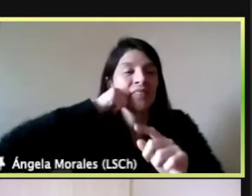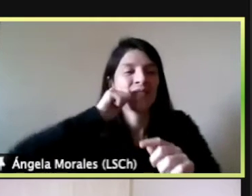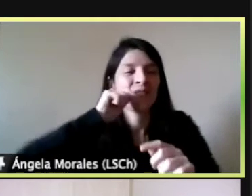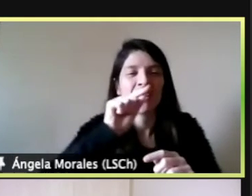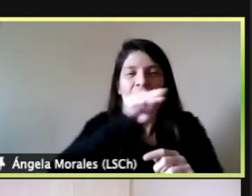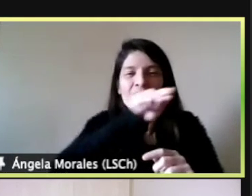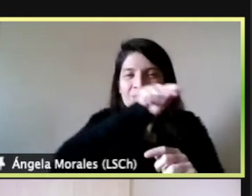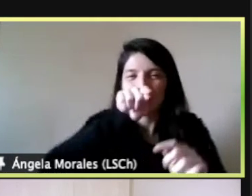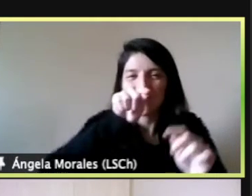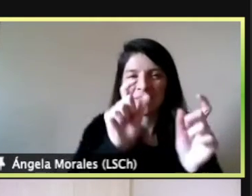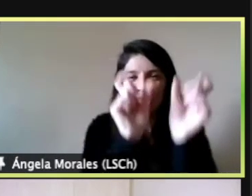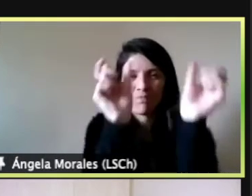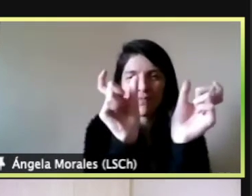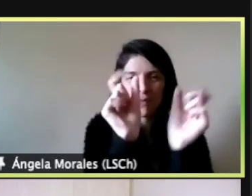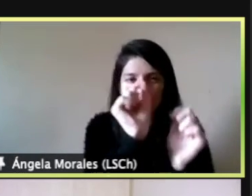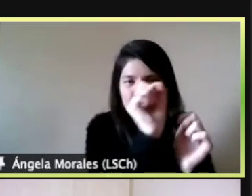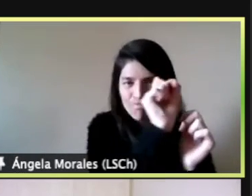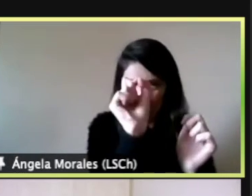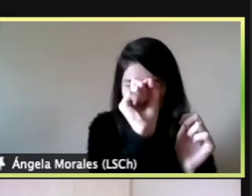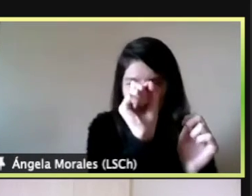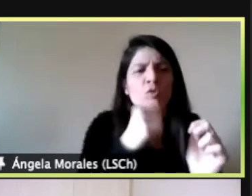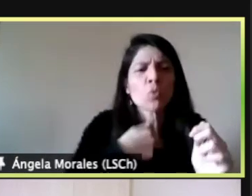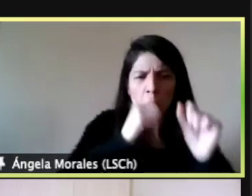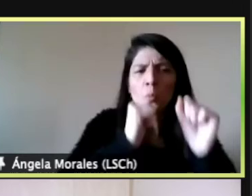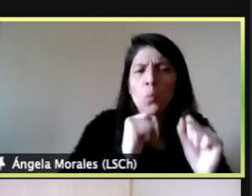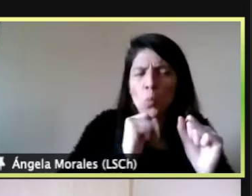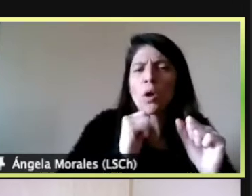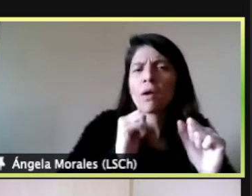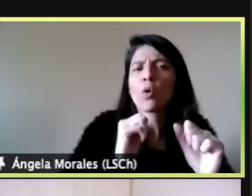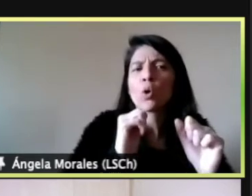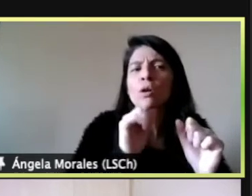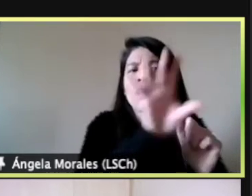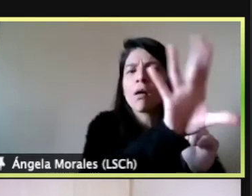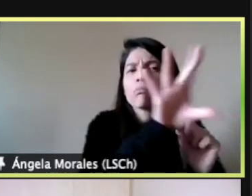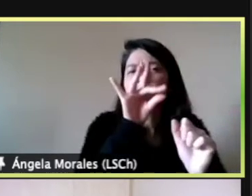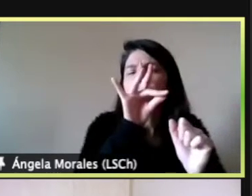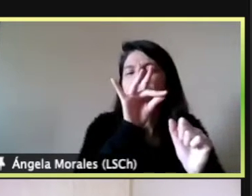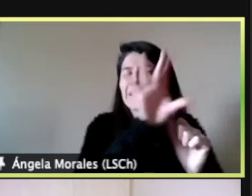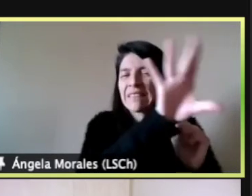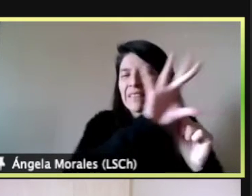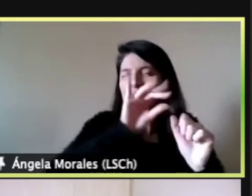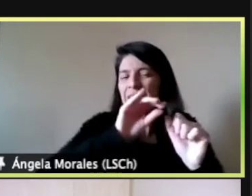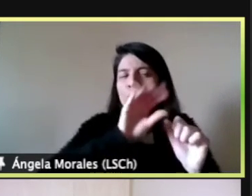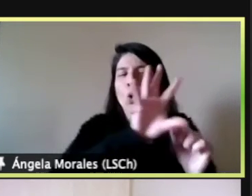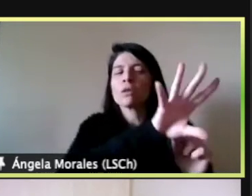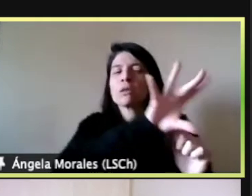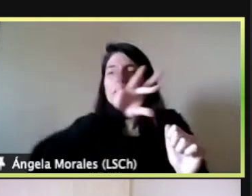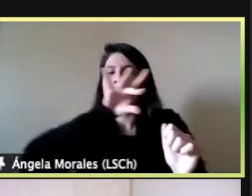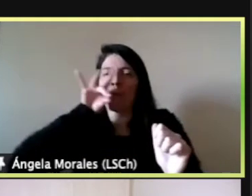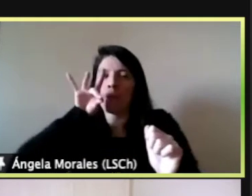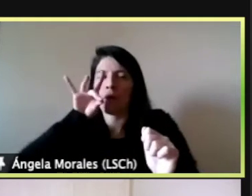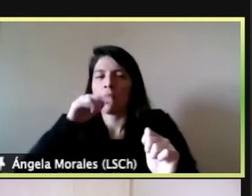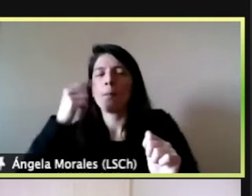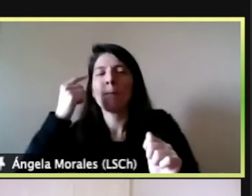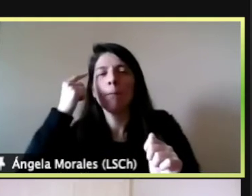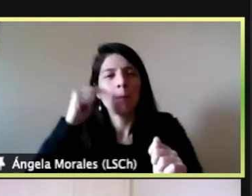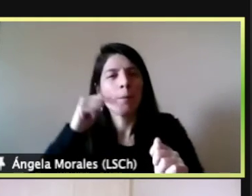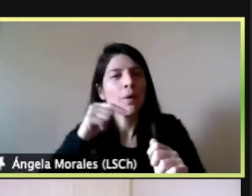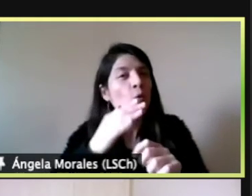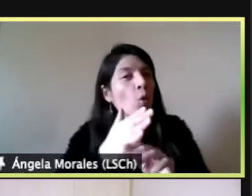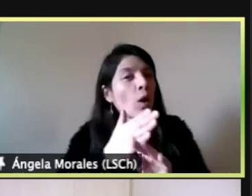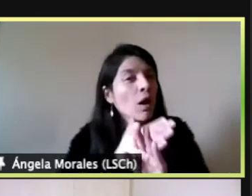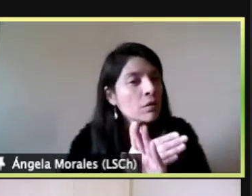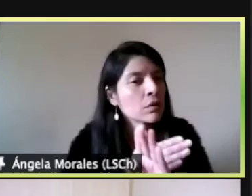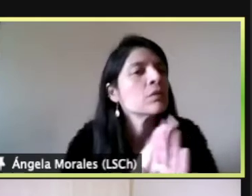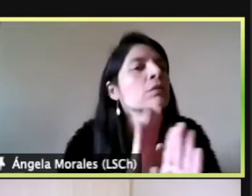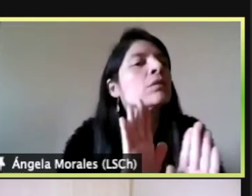separarlo. Para poder aprovechar eso, tengo que ser un poco más precavido y agregar una columna